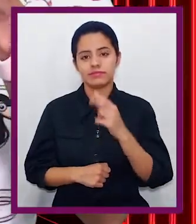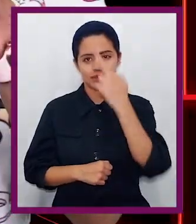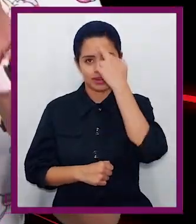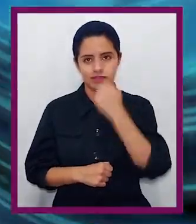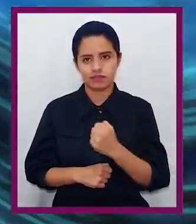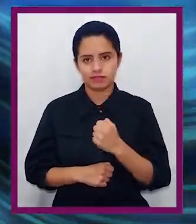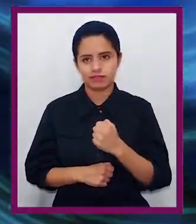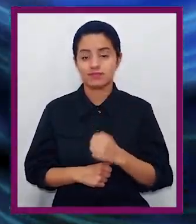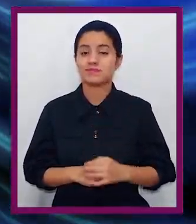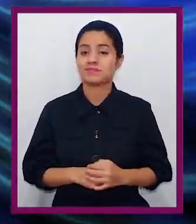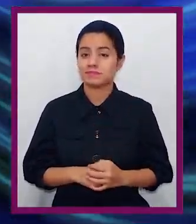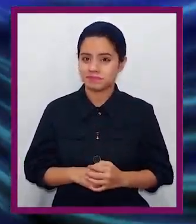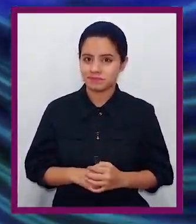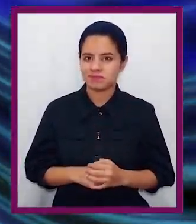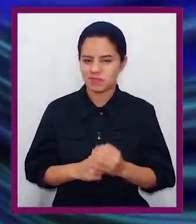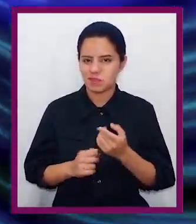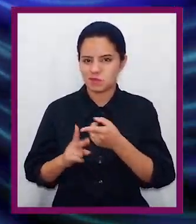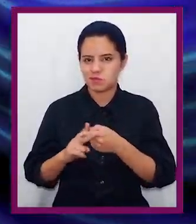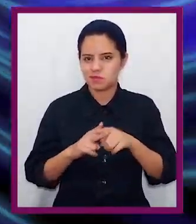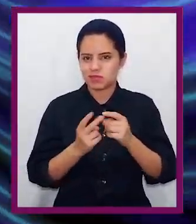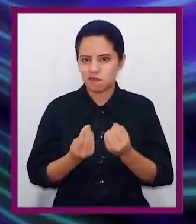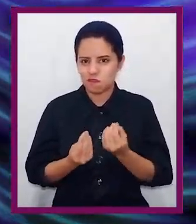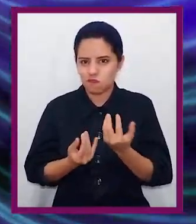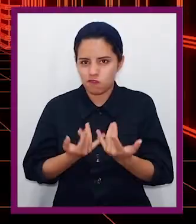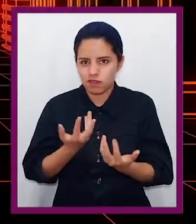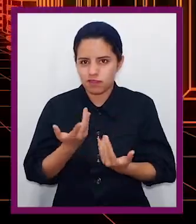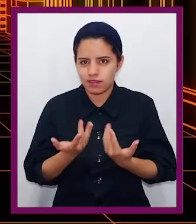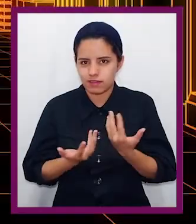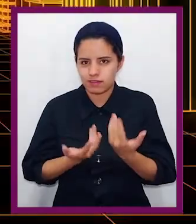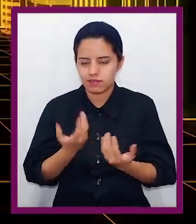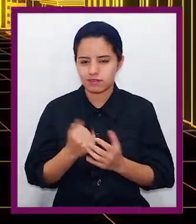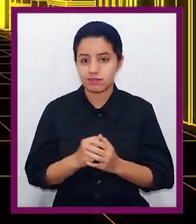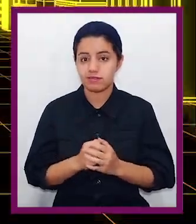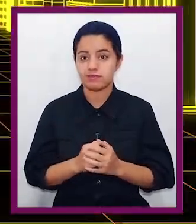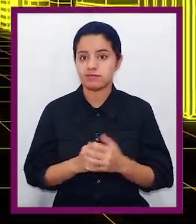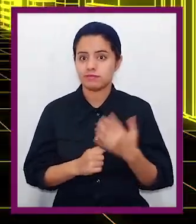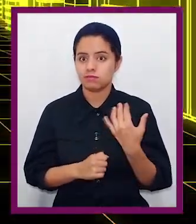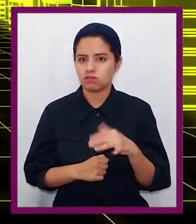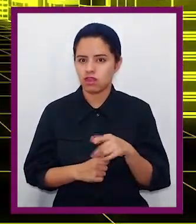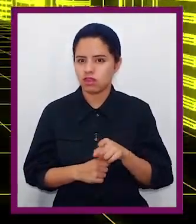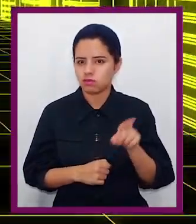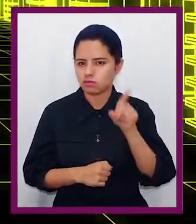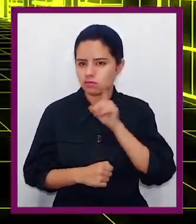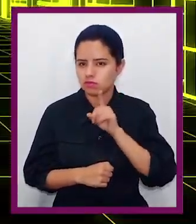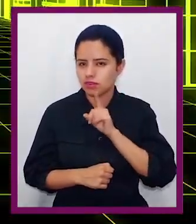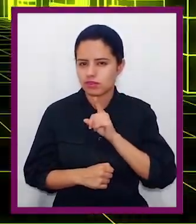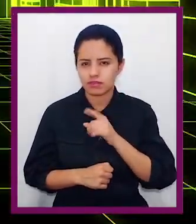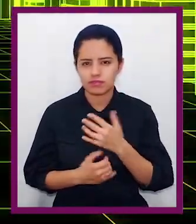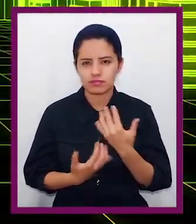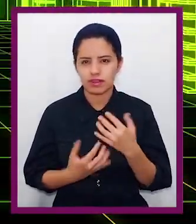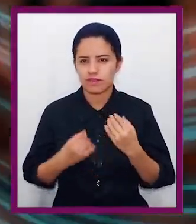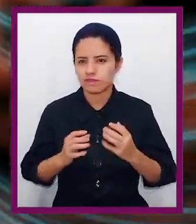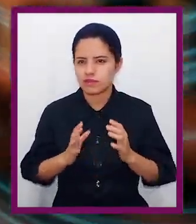Tienes razón. ¡Yeah! ¡Empieza el fuego! ¡Wow! ¡Chica maravilla! Oye, cuéntanos más.